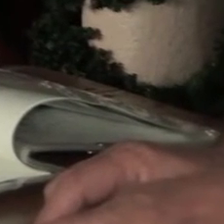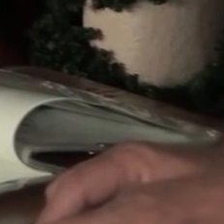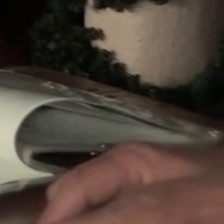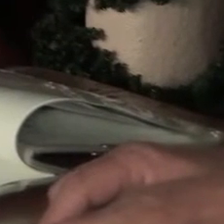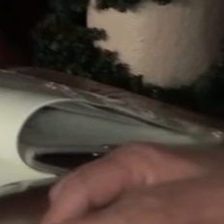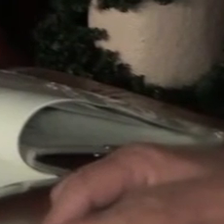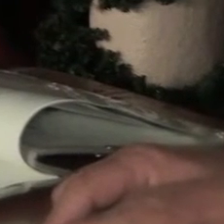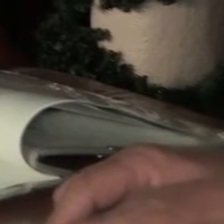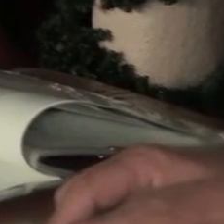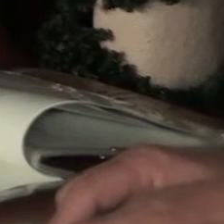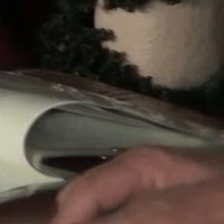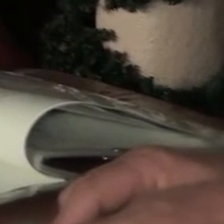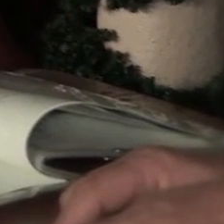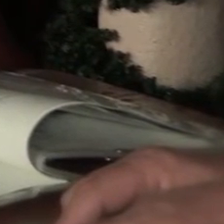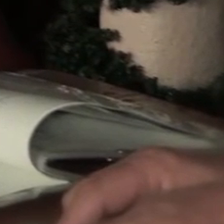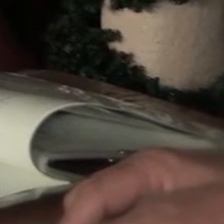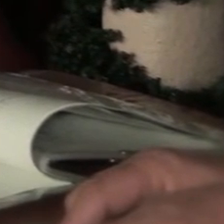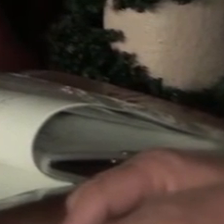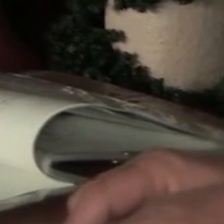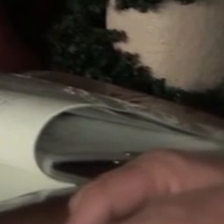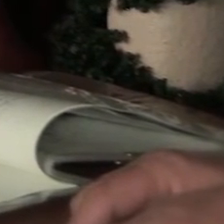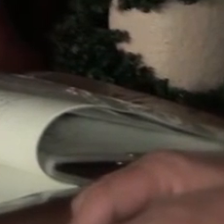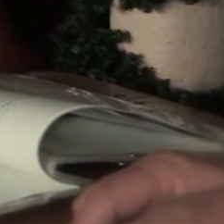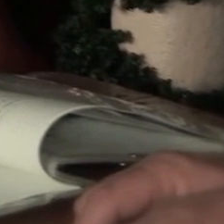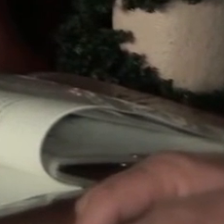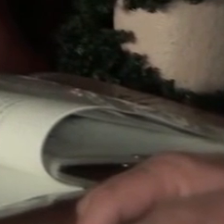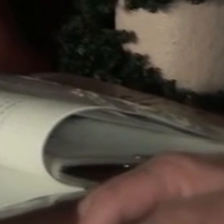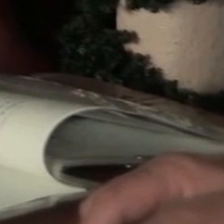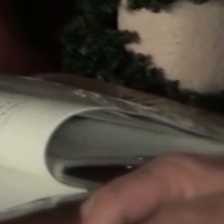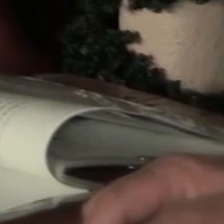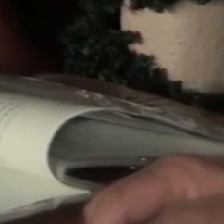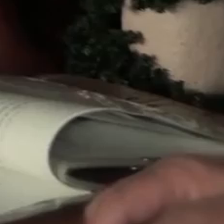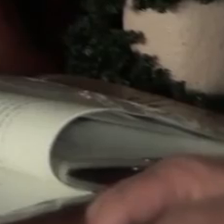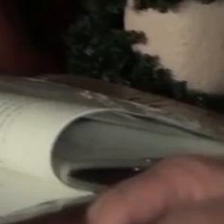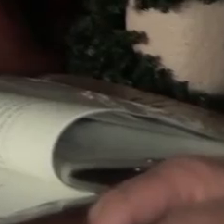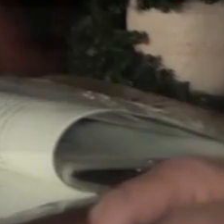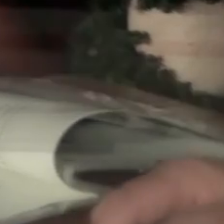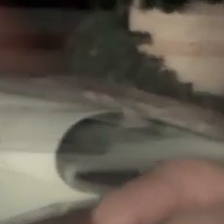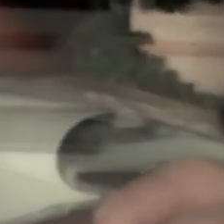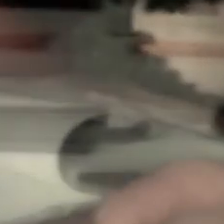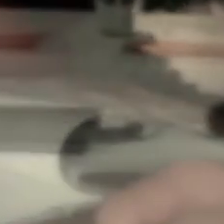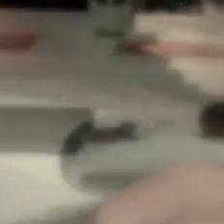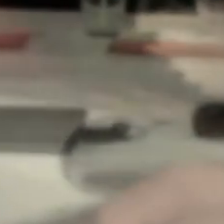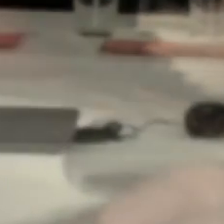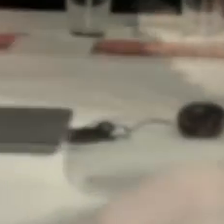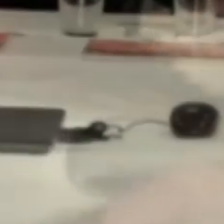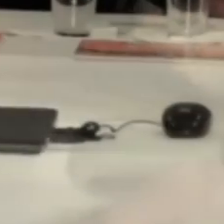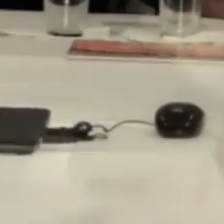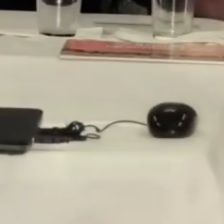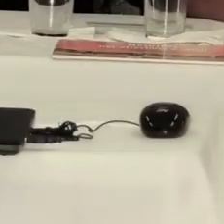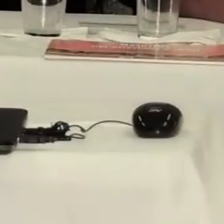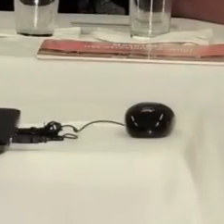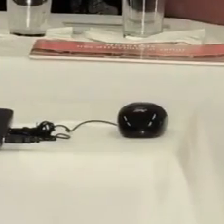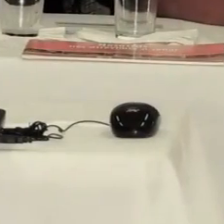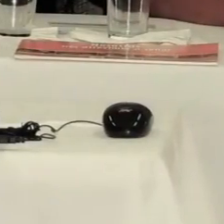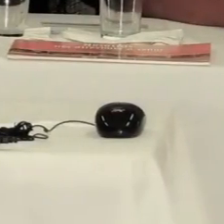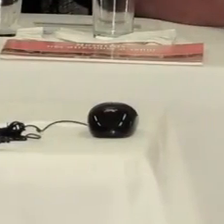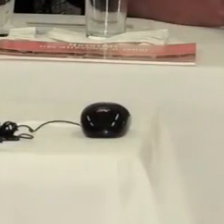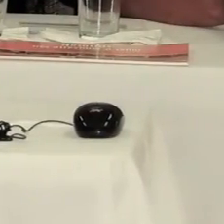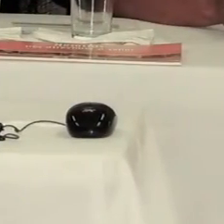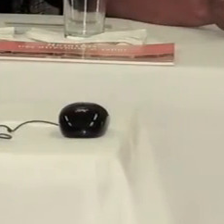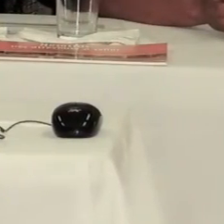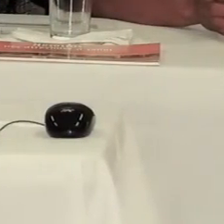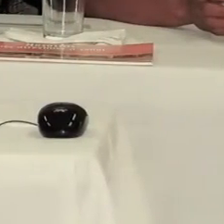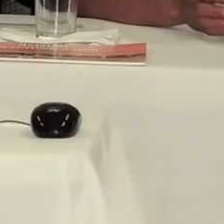y nos acercamos a su propia y a partir de ahí pues vimos que había muchas posibilidades y empezamos a trabajar muy